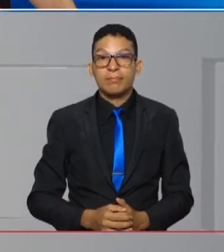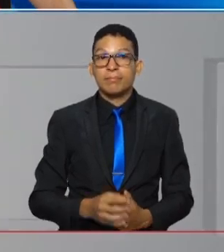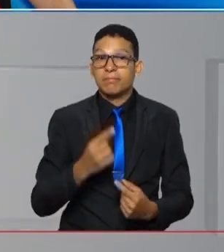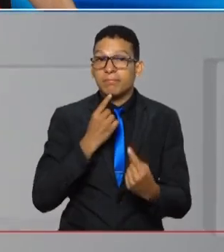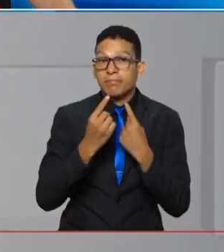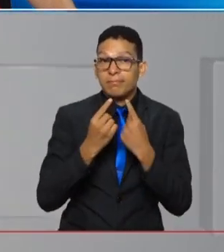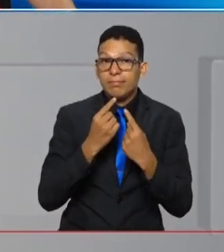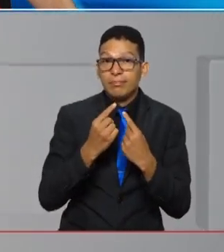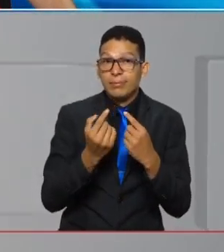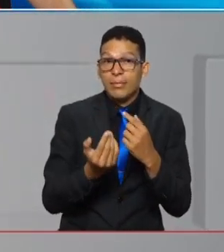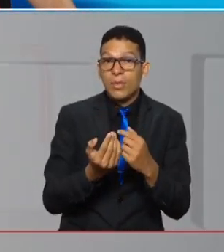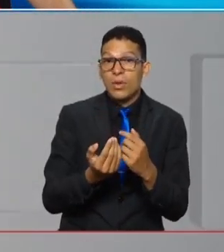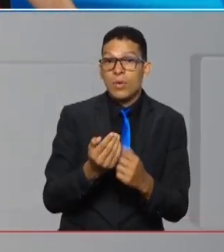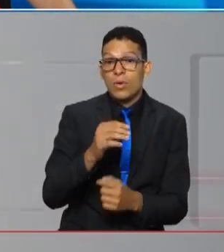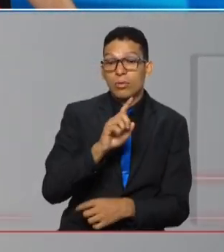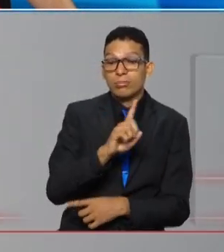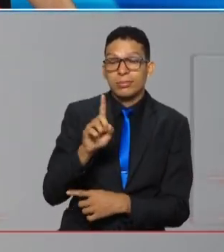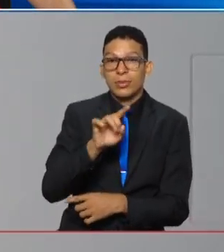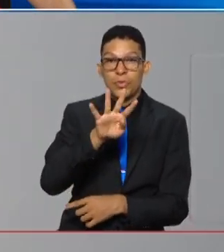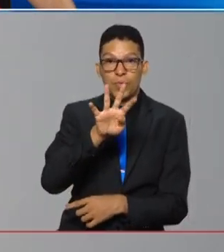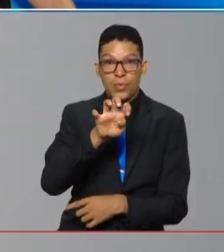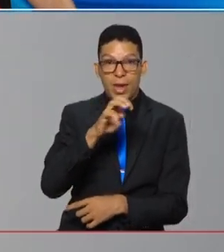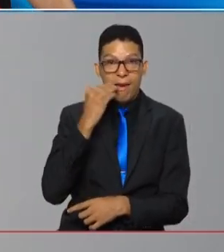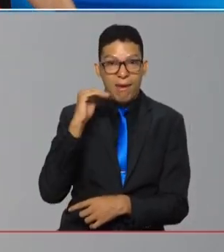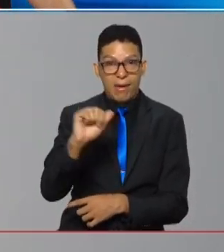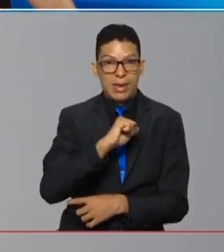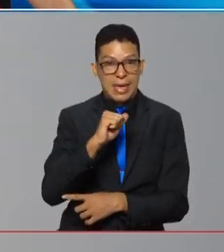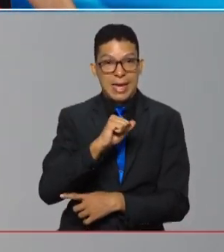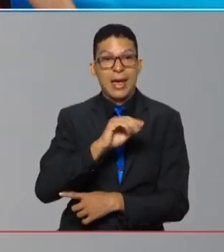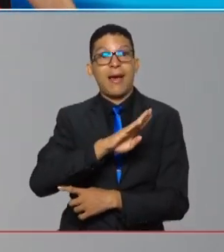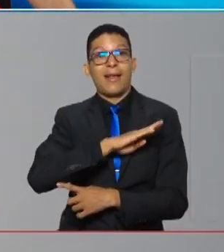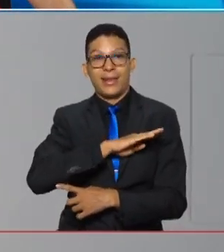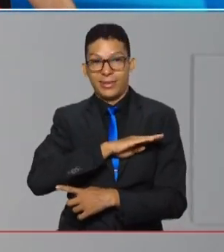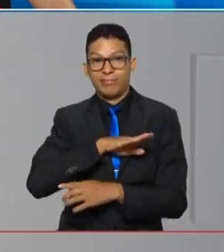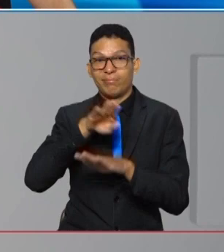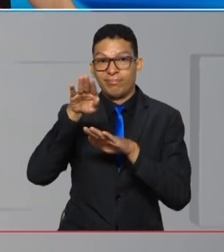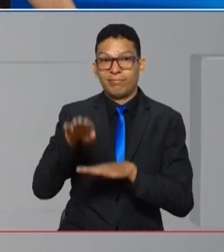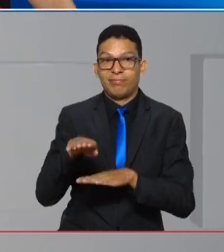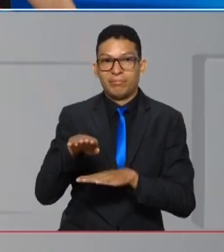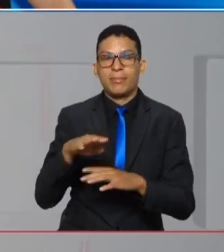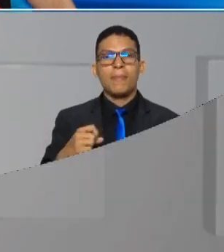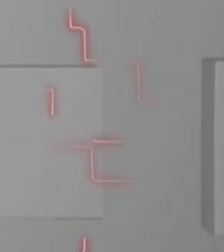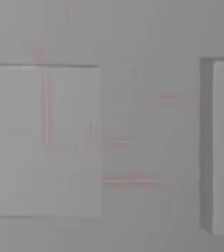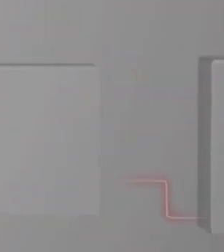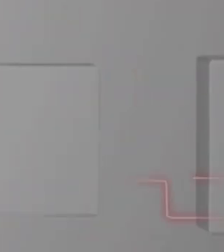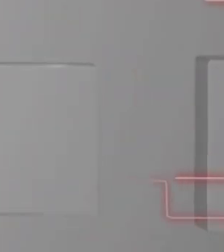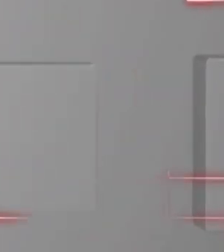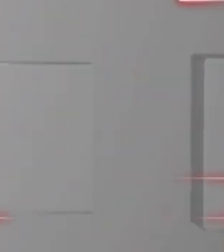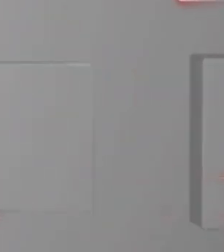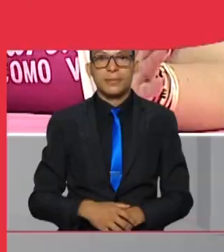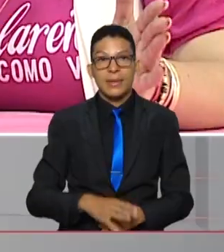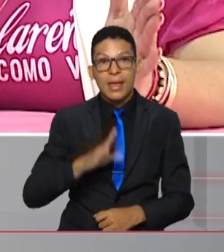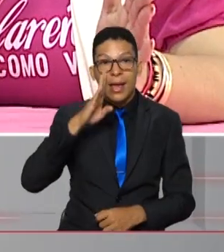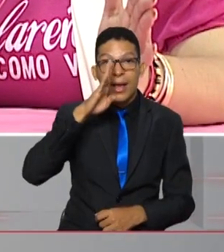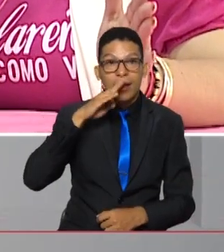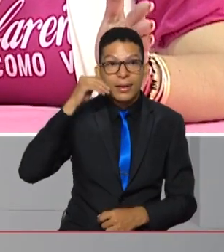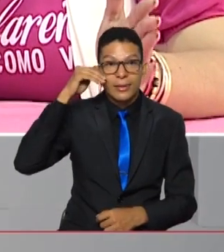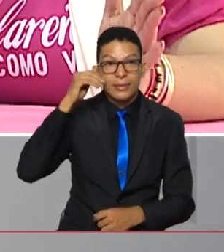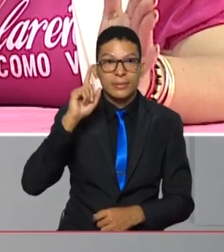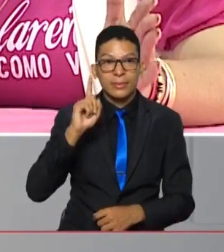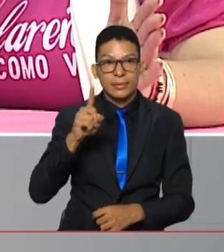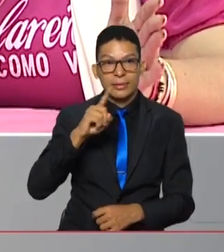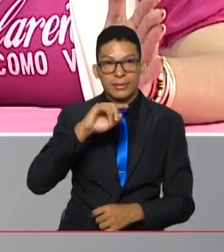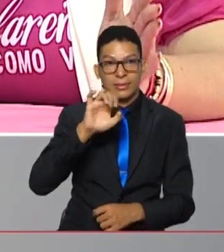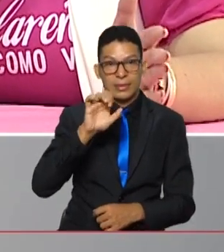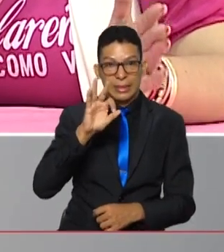Hablemos de una de las 9 mujeres elegidas alcaldesas en el Valle del Cauca. La exdiputada candelareña Jessica Vallejo Valencia, quien asegura